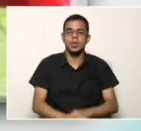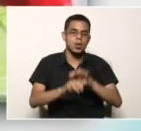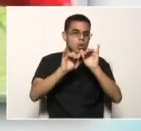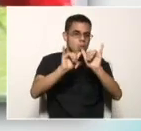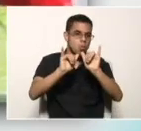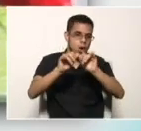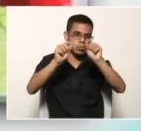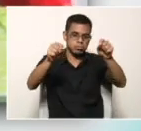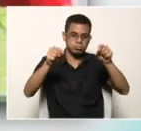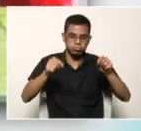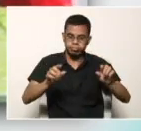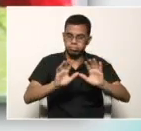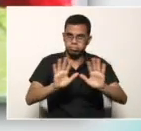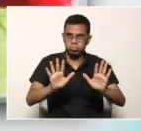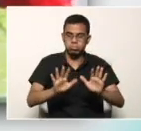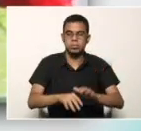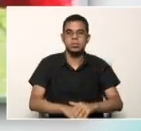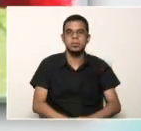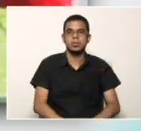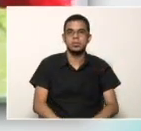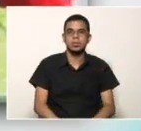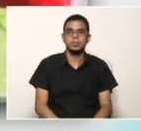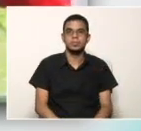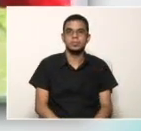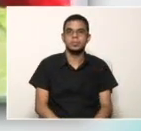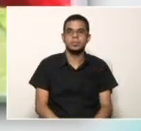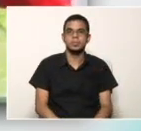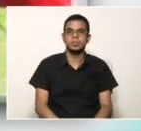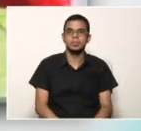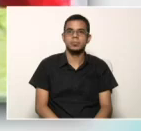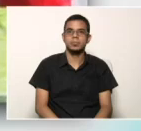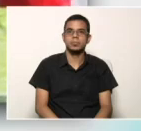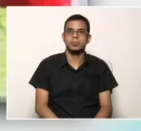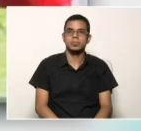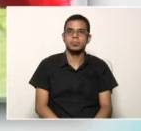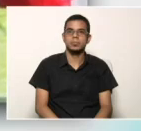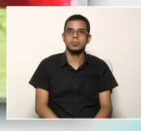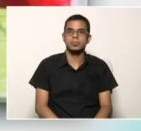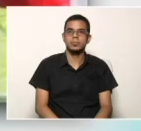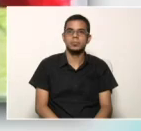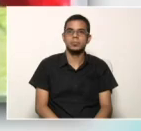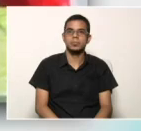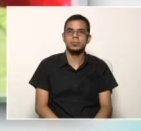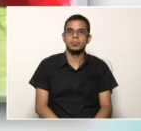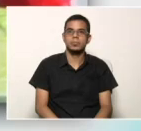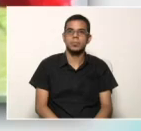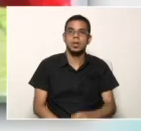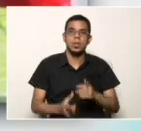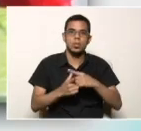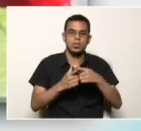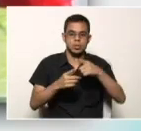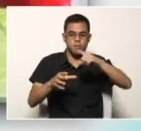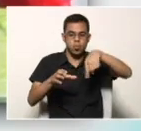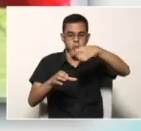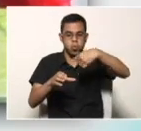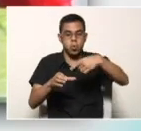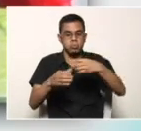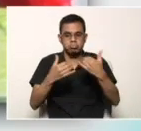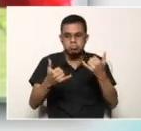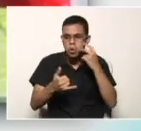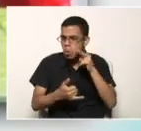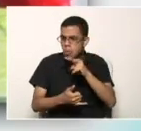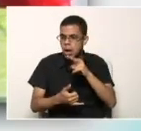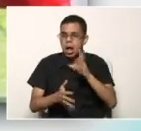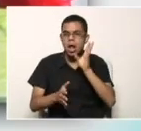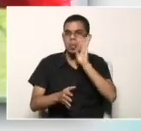Al tener los 4 listos, levantamos. ¿Okay? Ya nosotros hemos limpiado el fan cooler y lo hemos liberado de